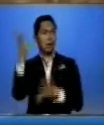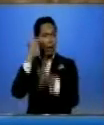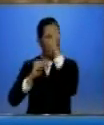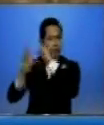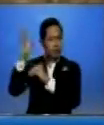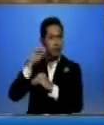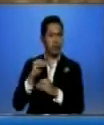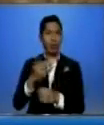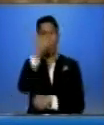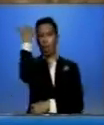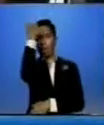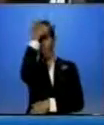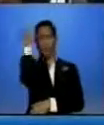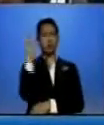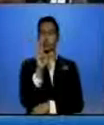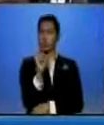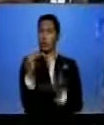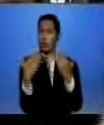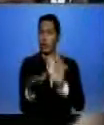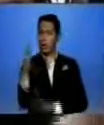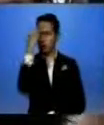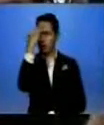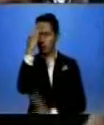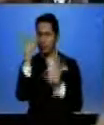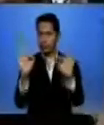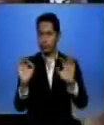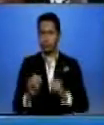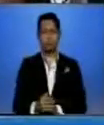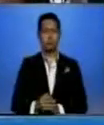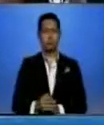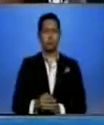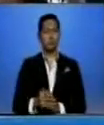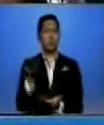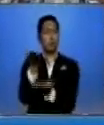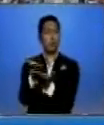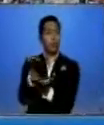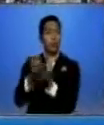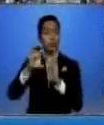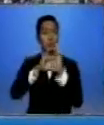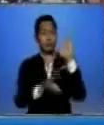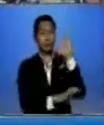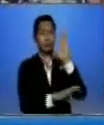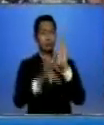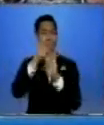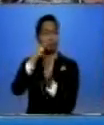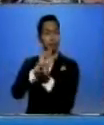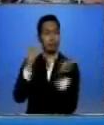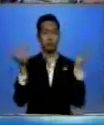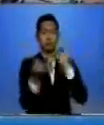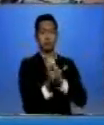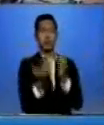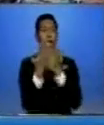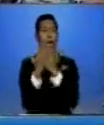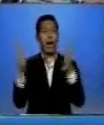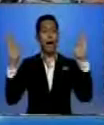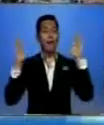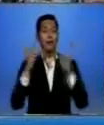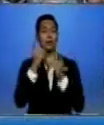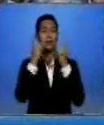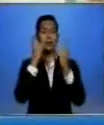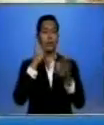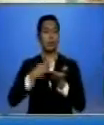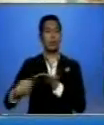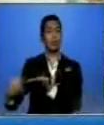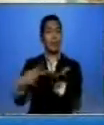engañar por los mismos de siempre. Se dijo que de las propuestas de enmiendas planteadas inicialmente se abrirá un nuevo debate mientras se analizan otros